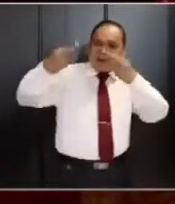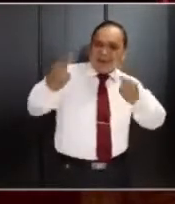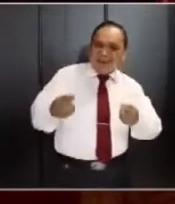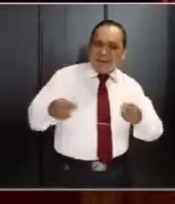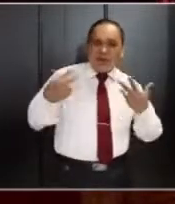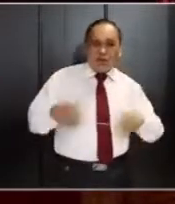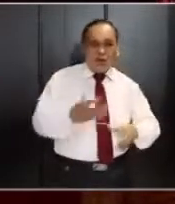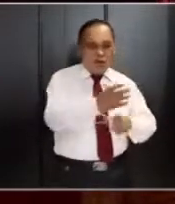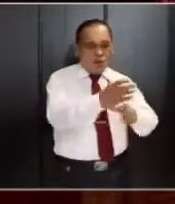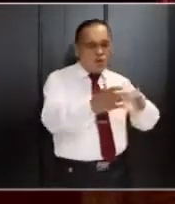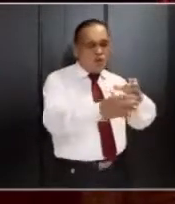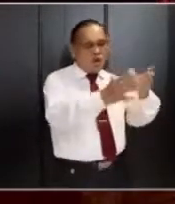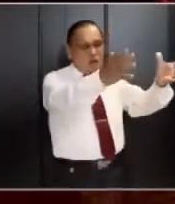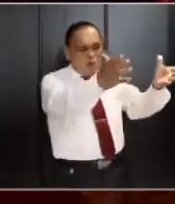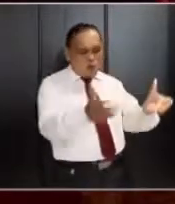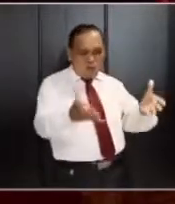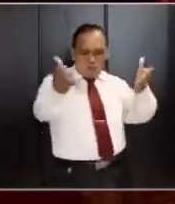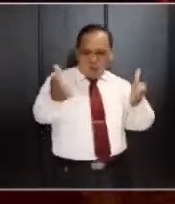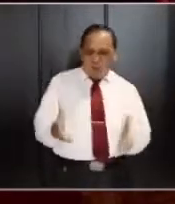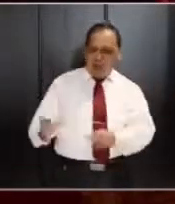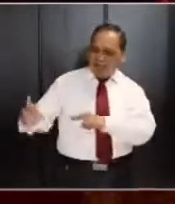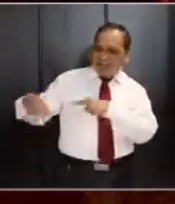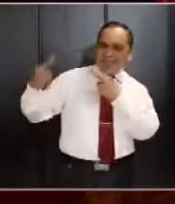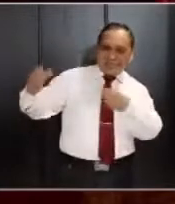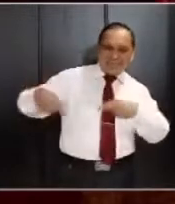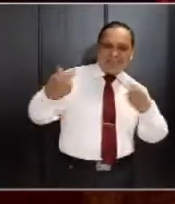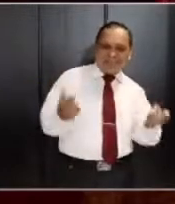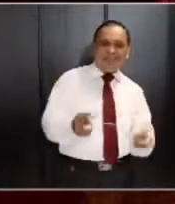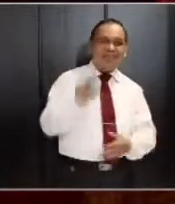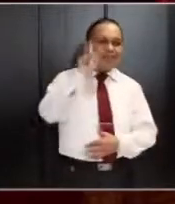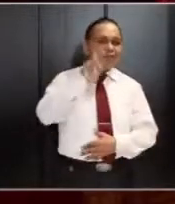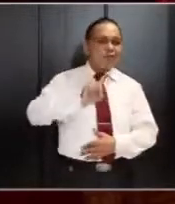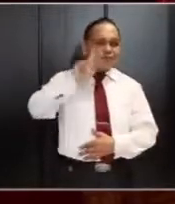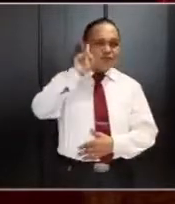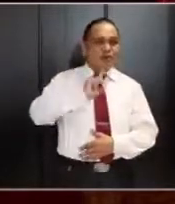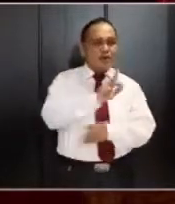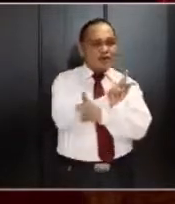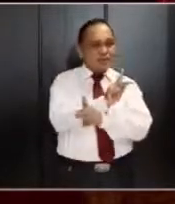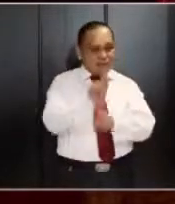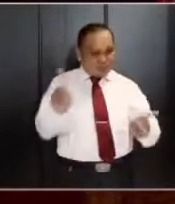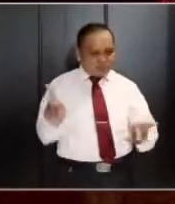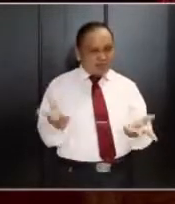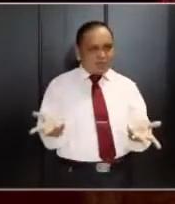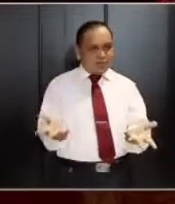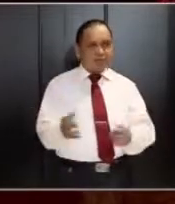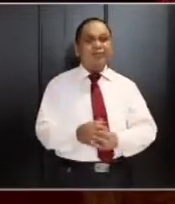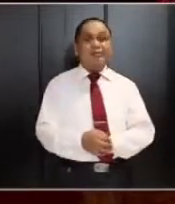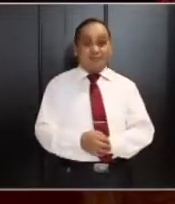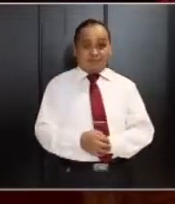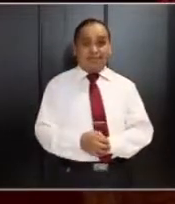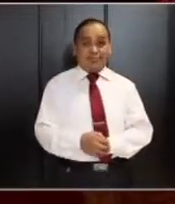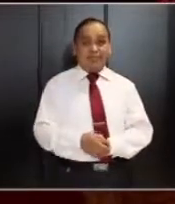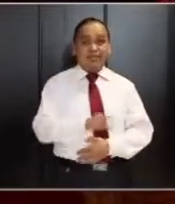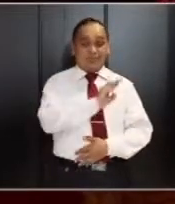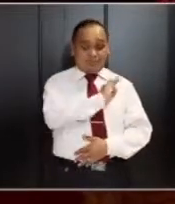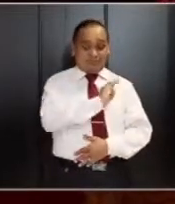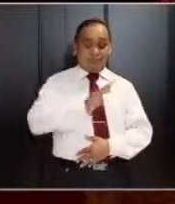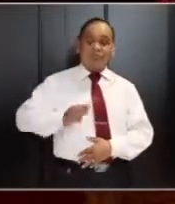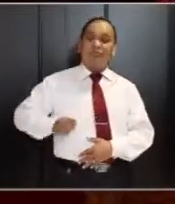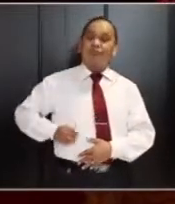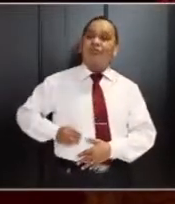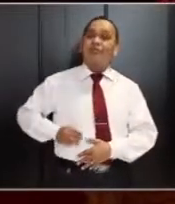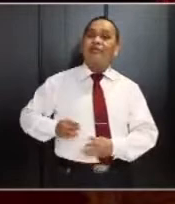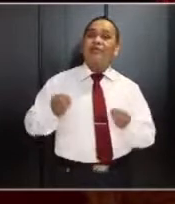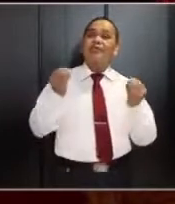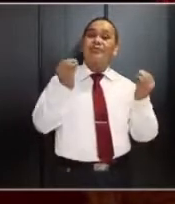movimiento muy lindo de hermandad, de fraternidad para todas las mujercitas, porque se dieron los boletos en todos los municipios. Y